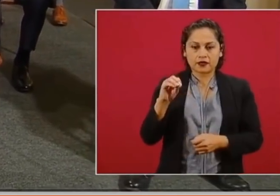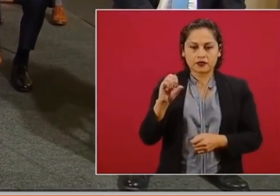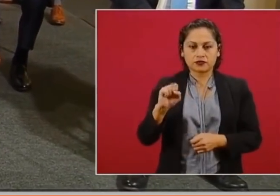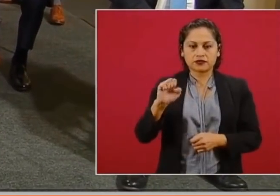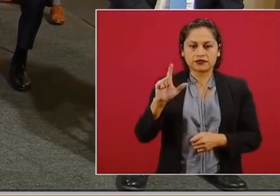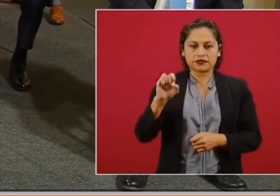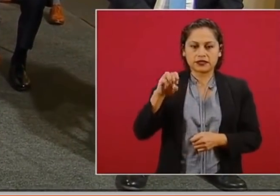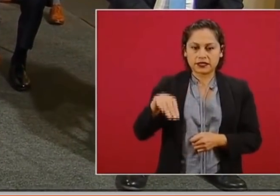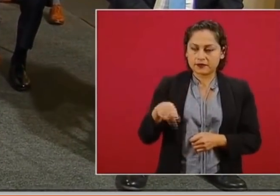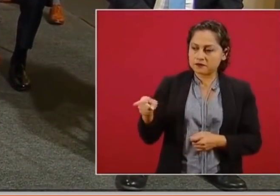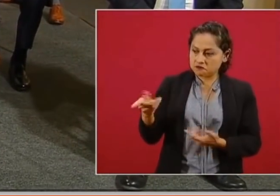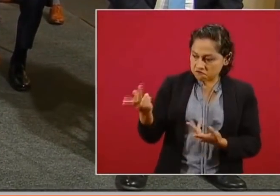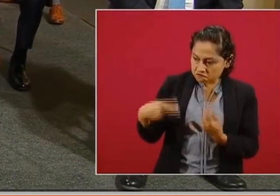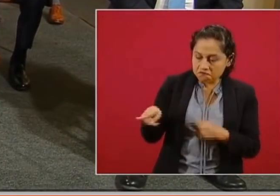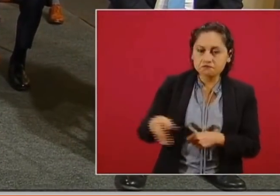nosotros,